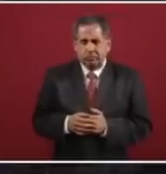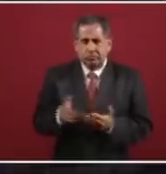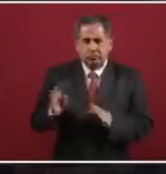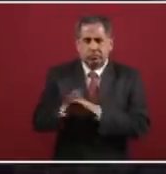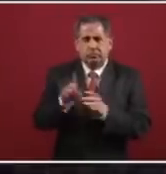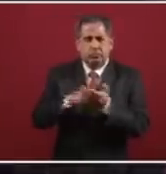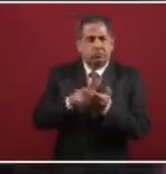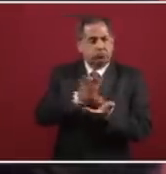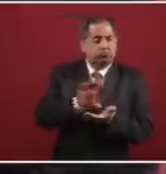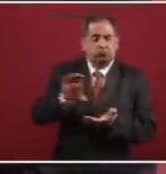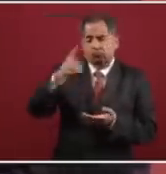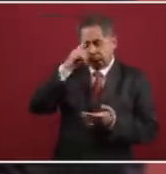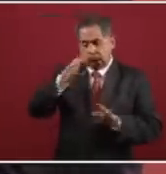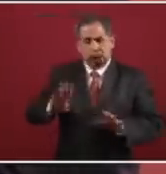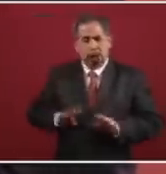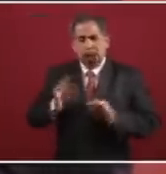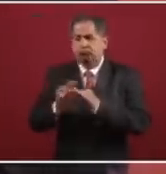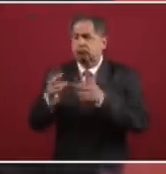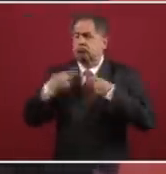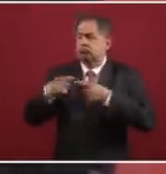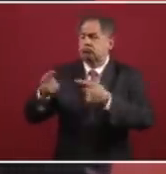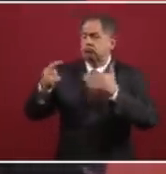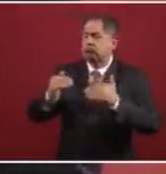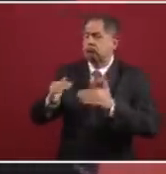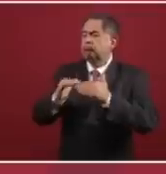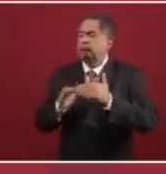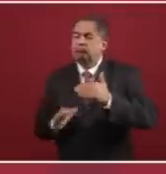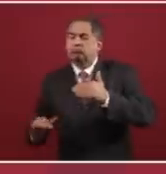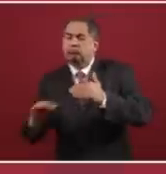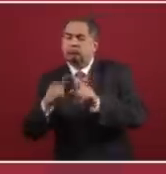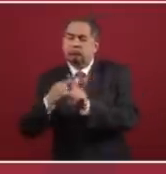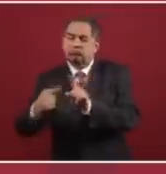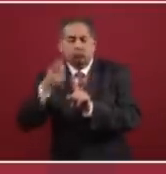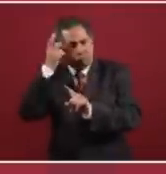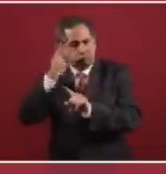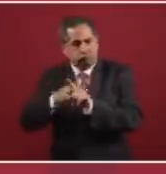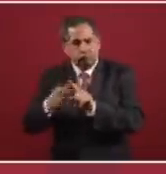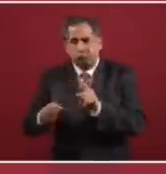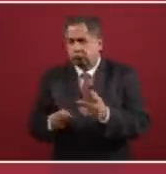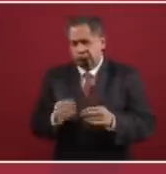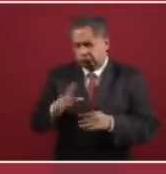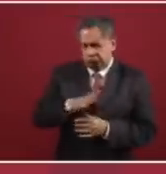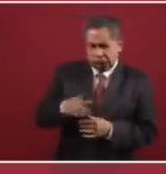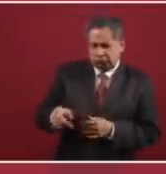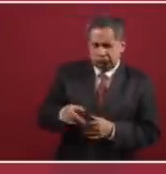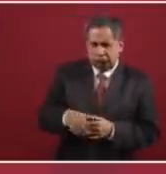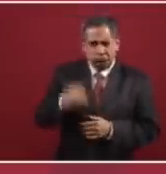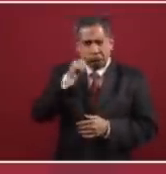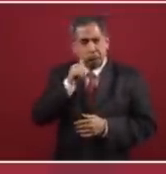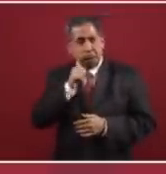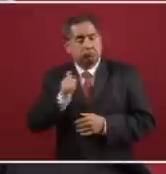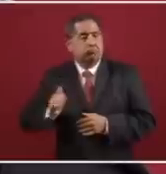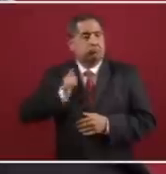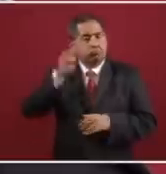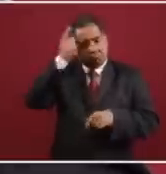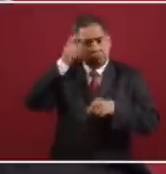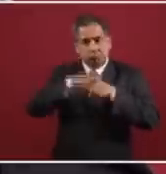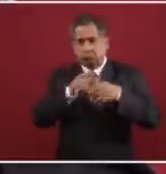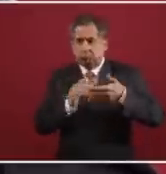era para beneficio de los de abajo o de los de en medio. No, siempre era para los de